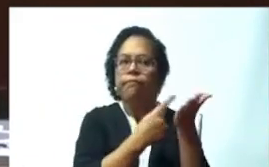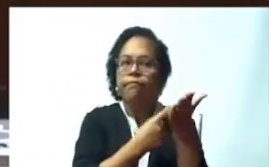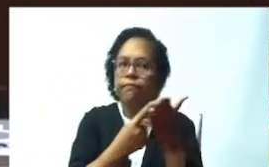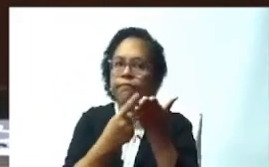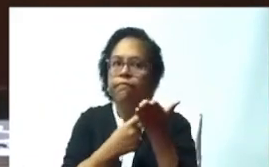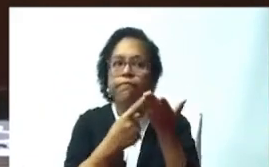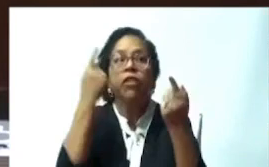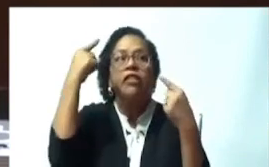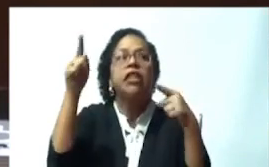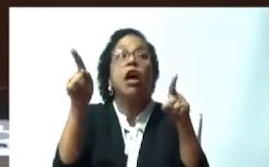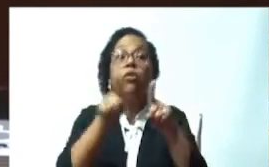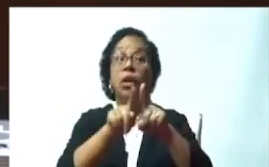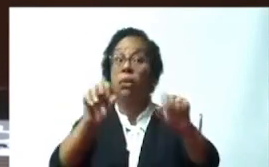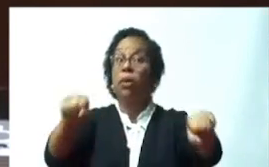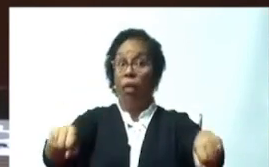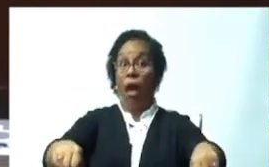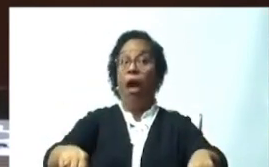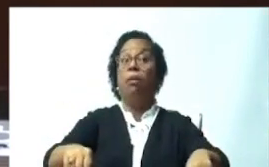posible.